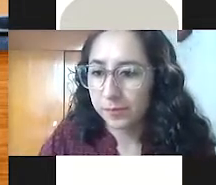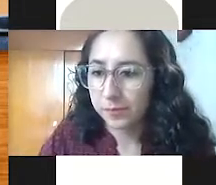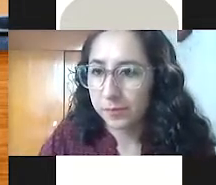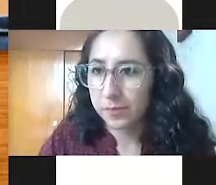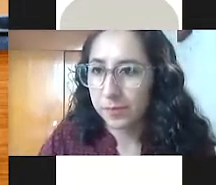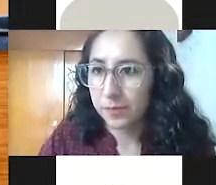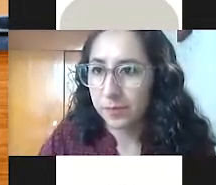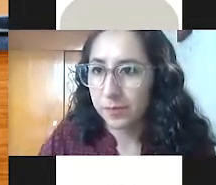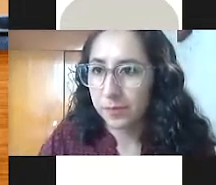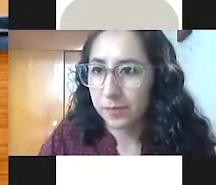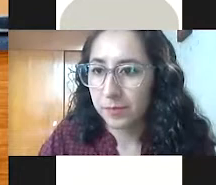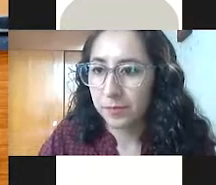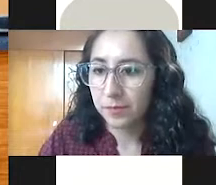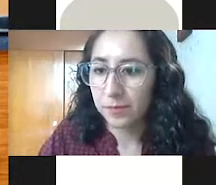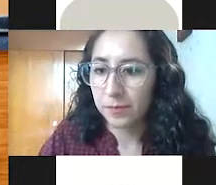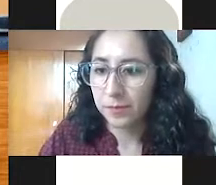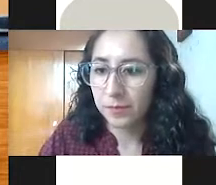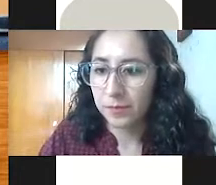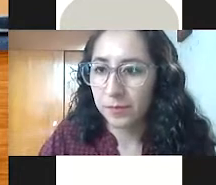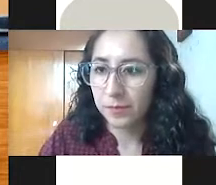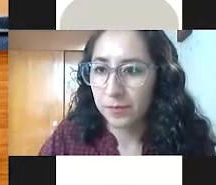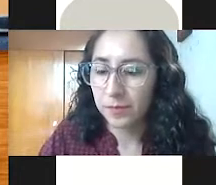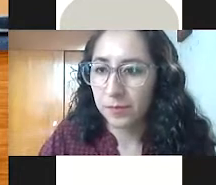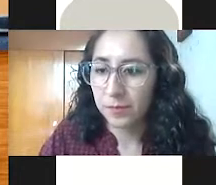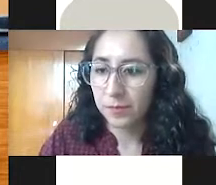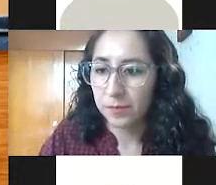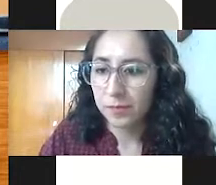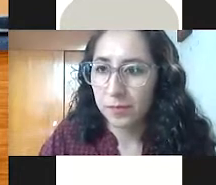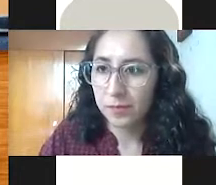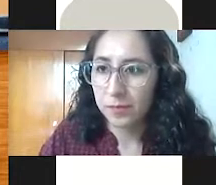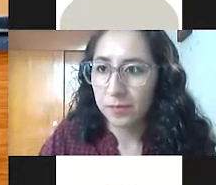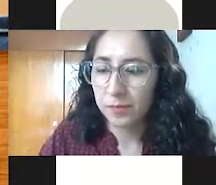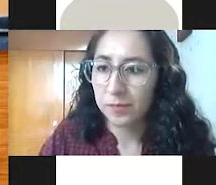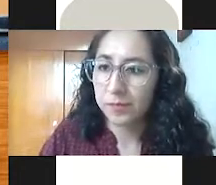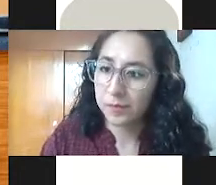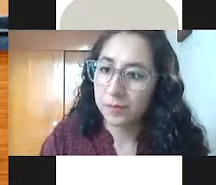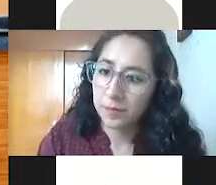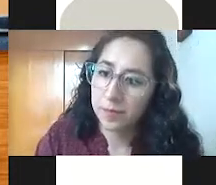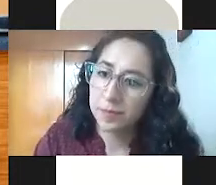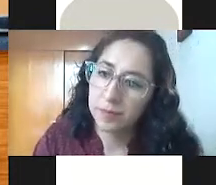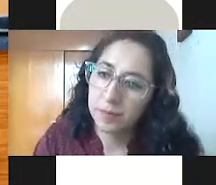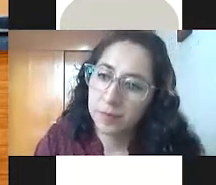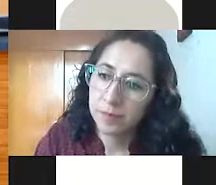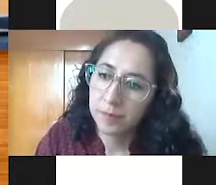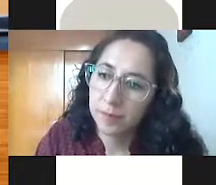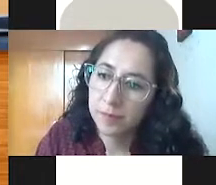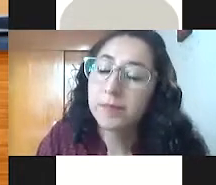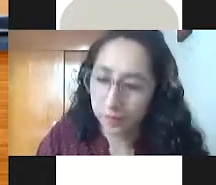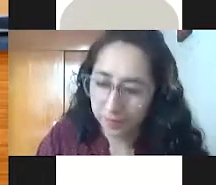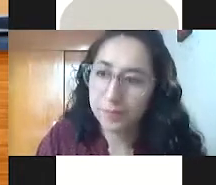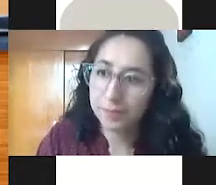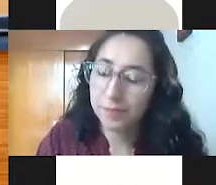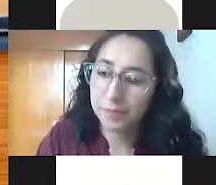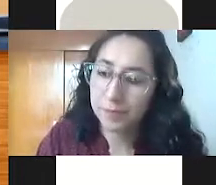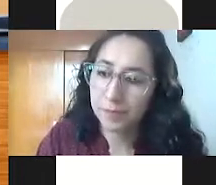Hola, pues yo creo que, yo considero que sí sería importante decir, por ejemplo, concretamente en este caso,